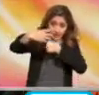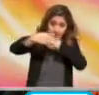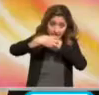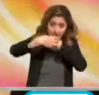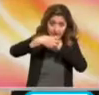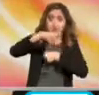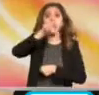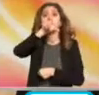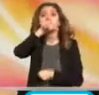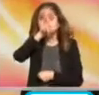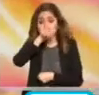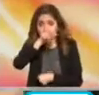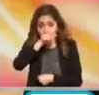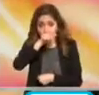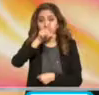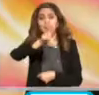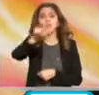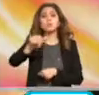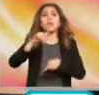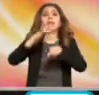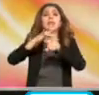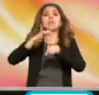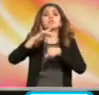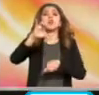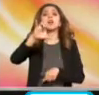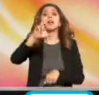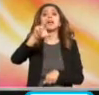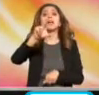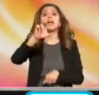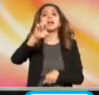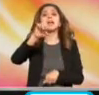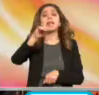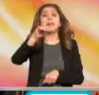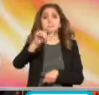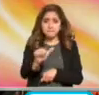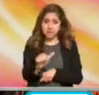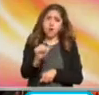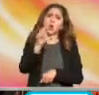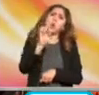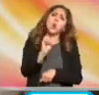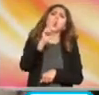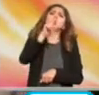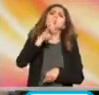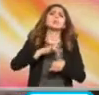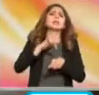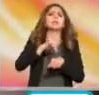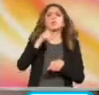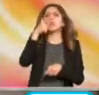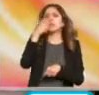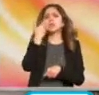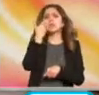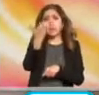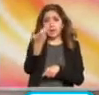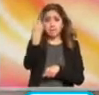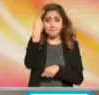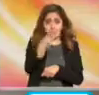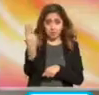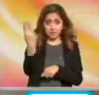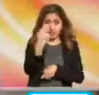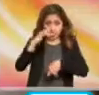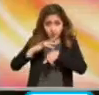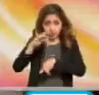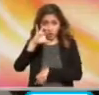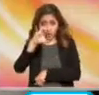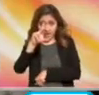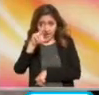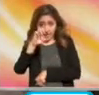de pollo. Tenemos queso crema. En este caso pueden utilizar el queso que sea de su elección, siempre y cuando sea cremoso. Ok. Si por ahí